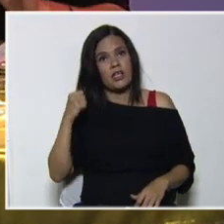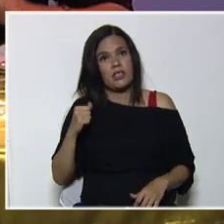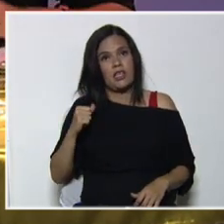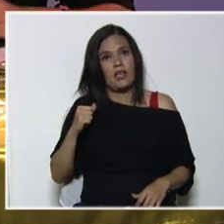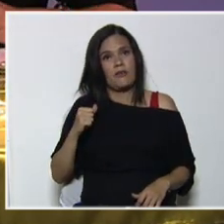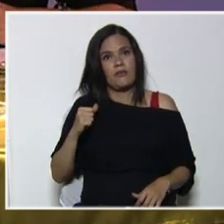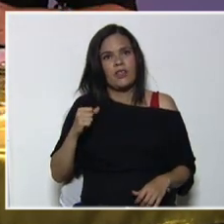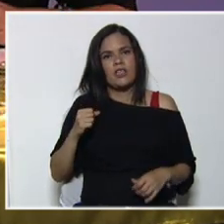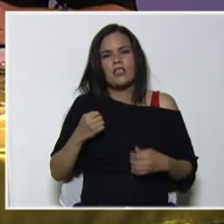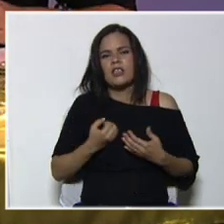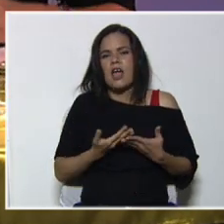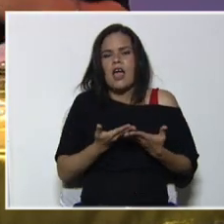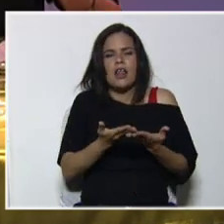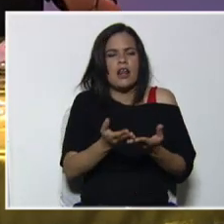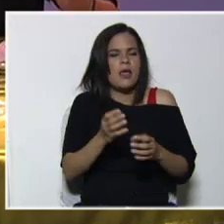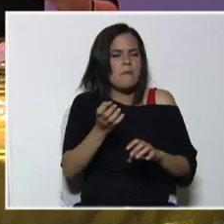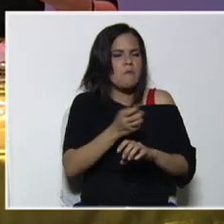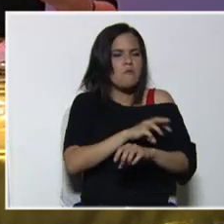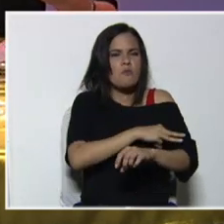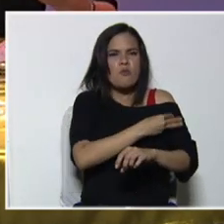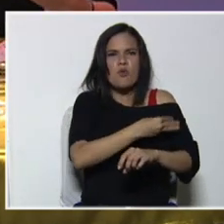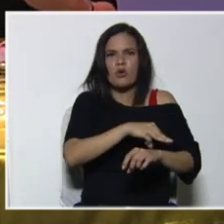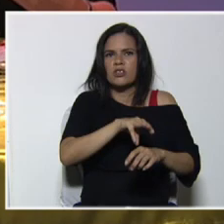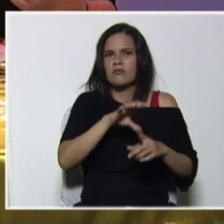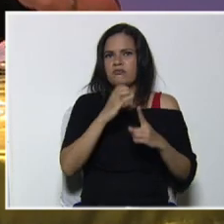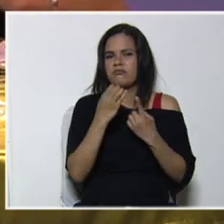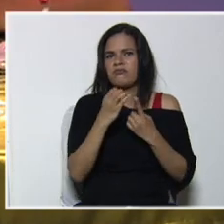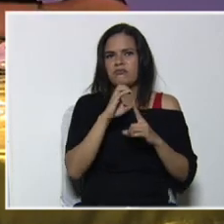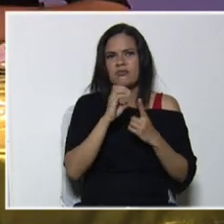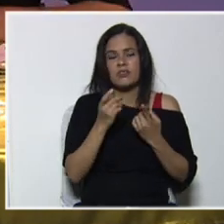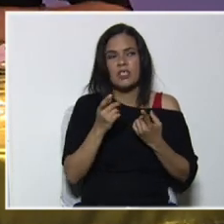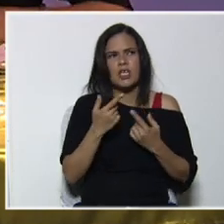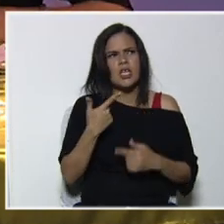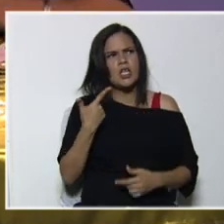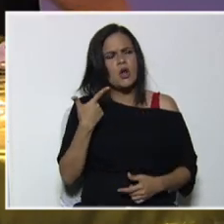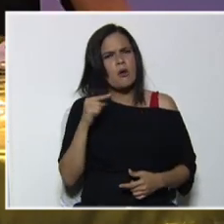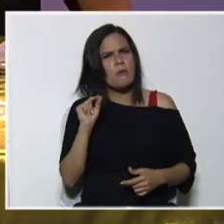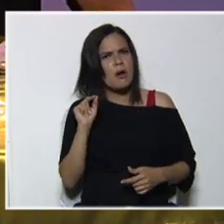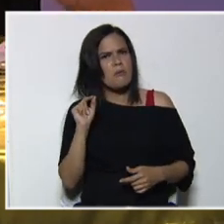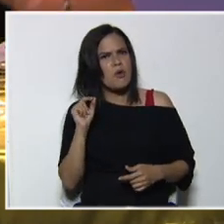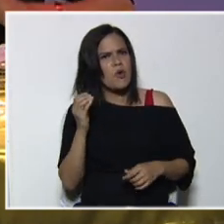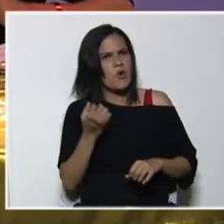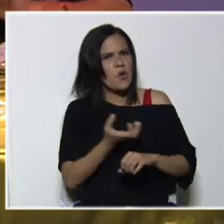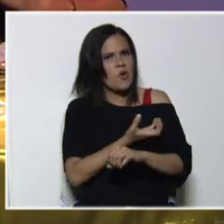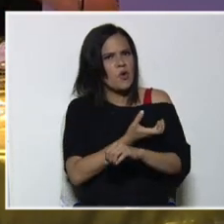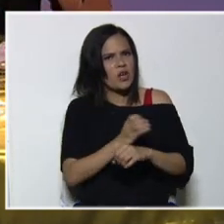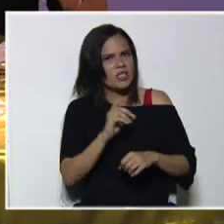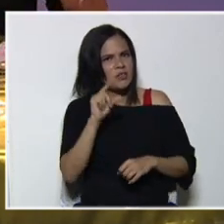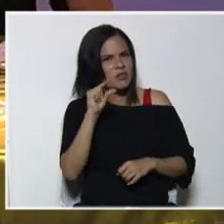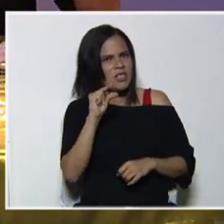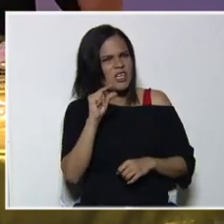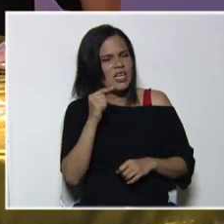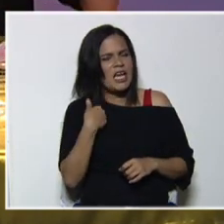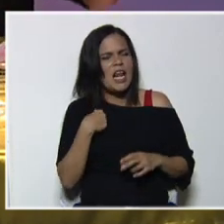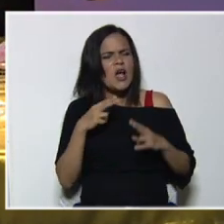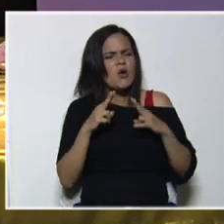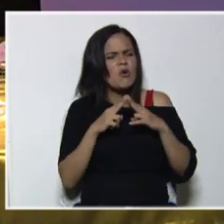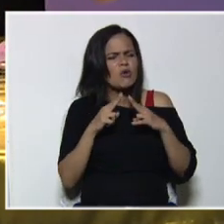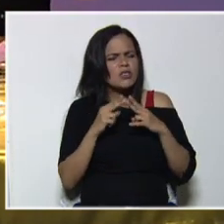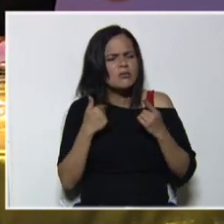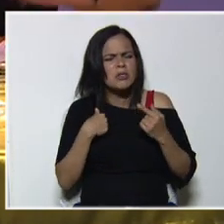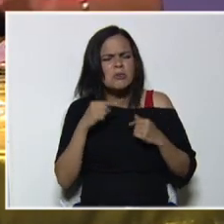con música, tradición, y nos vamos con una pieza infantil que la conocemos desde que estamos